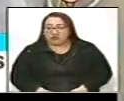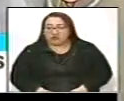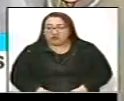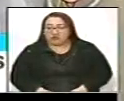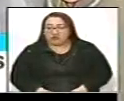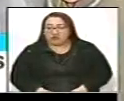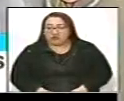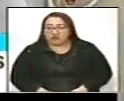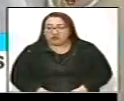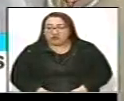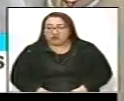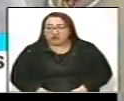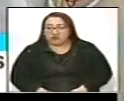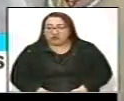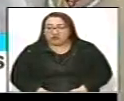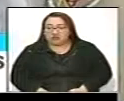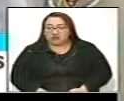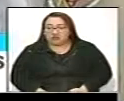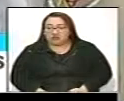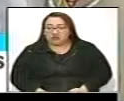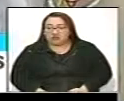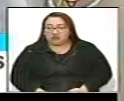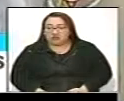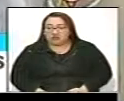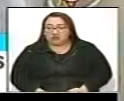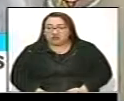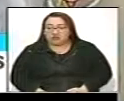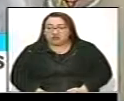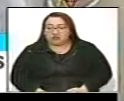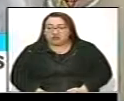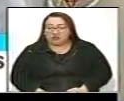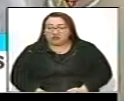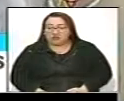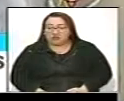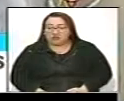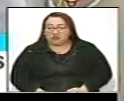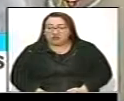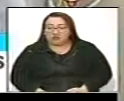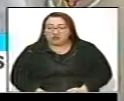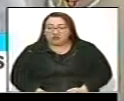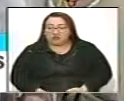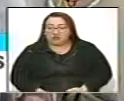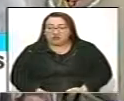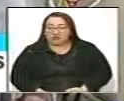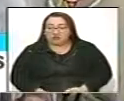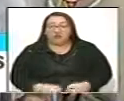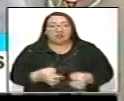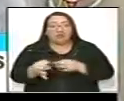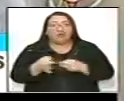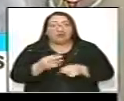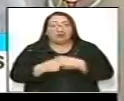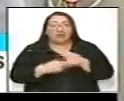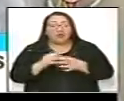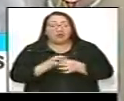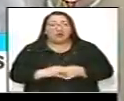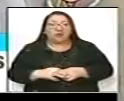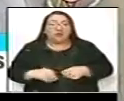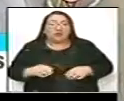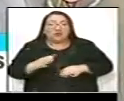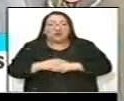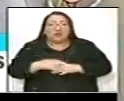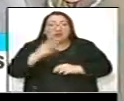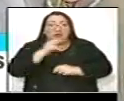hay cosas que reajustar. Y eso explica por qué el propio Comité de Naciones Unidas sobre